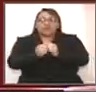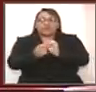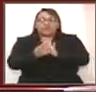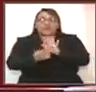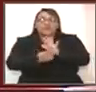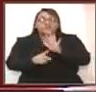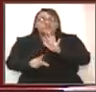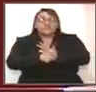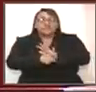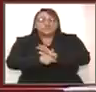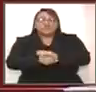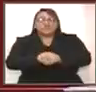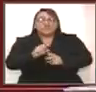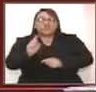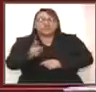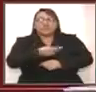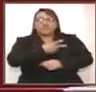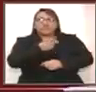Decreto Legislativo